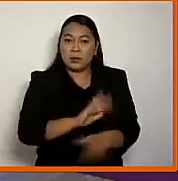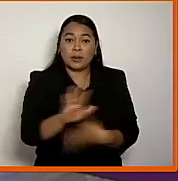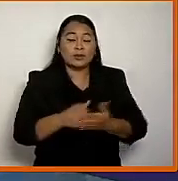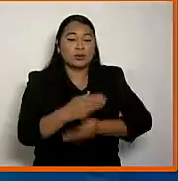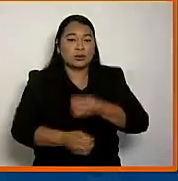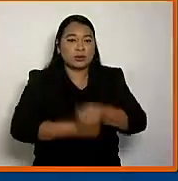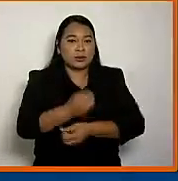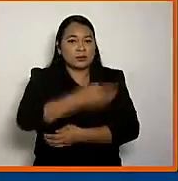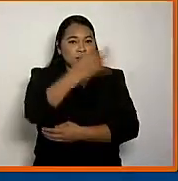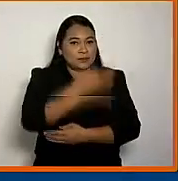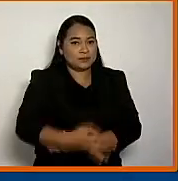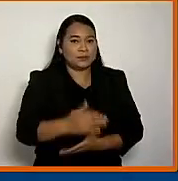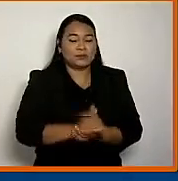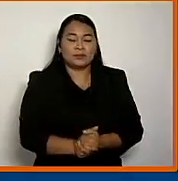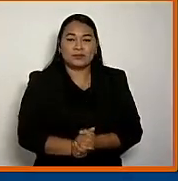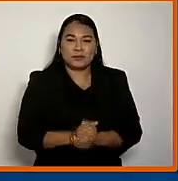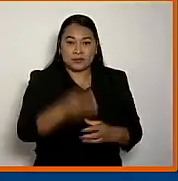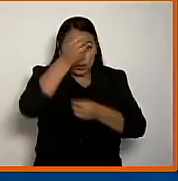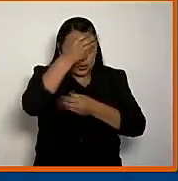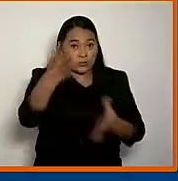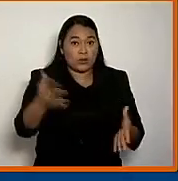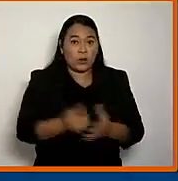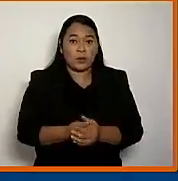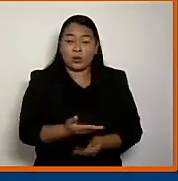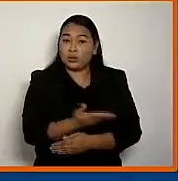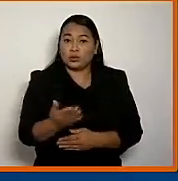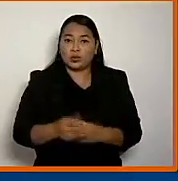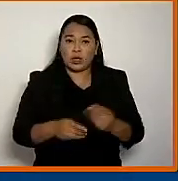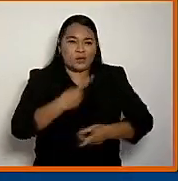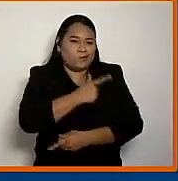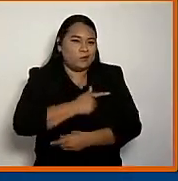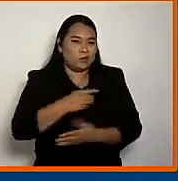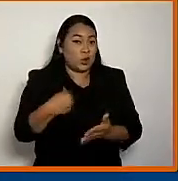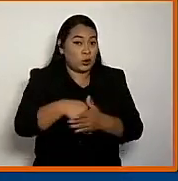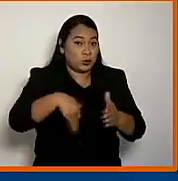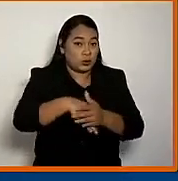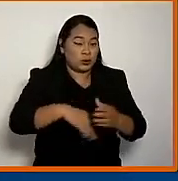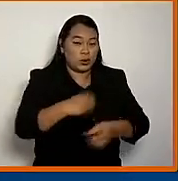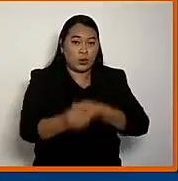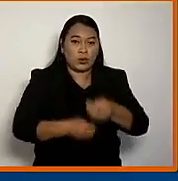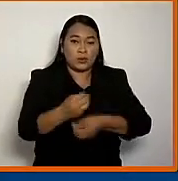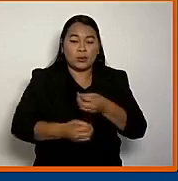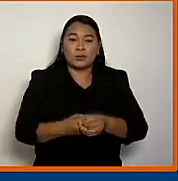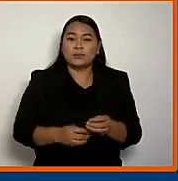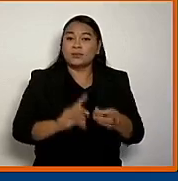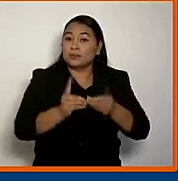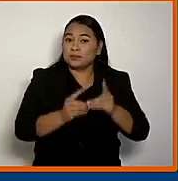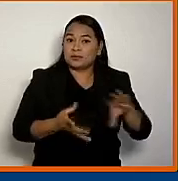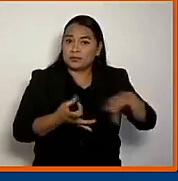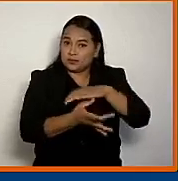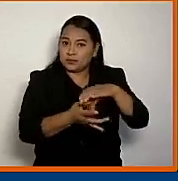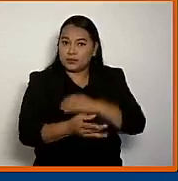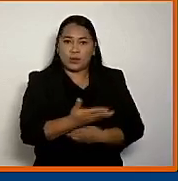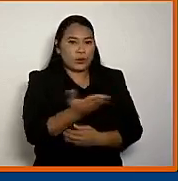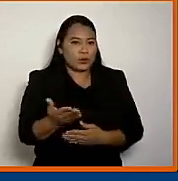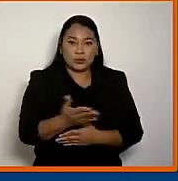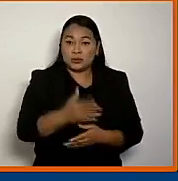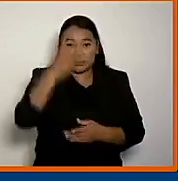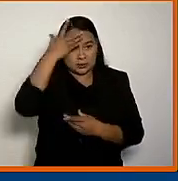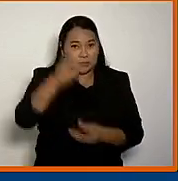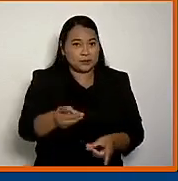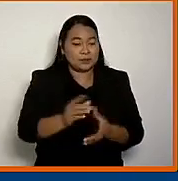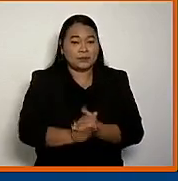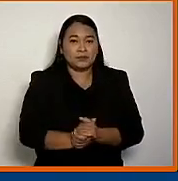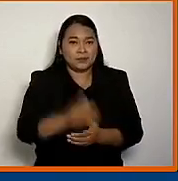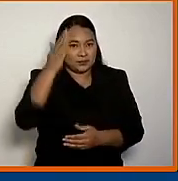sorteos. También te comento que si eres fanático del deporte, puedes multiplicar tu pasión con Apostemos, vos decidís. Se viene tu primer número